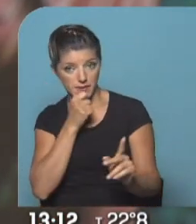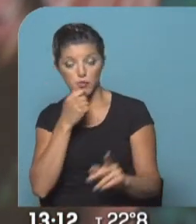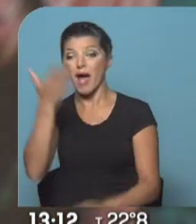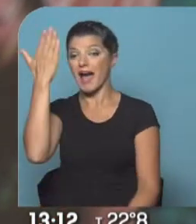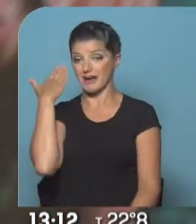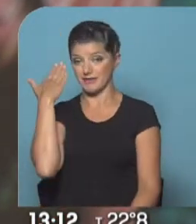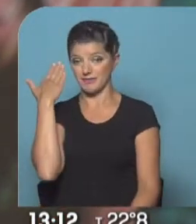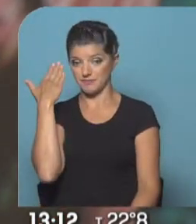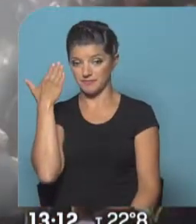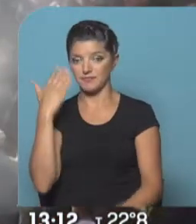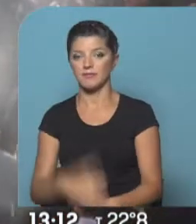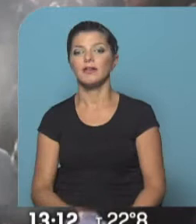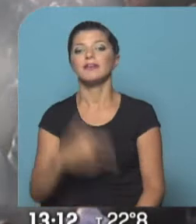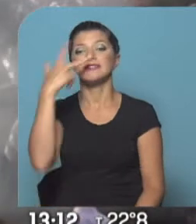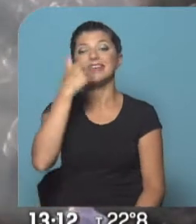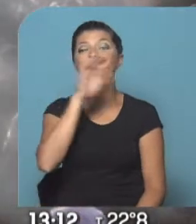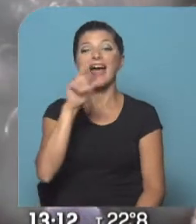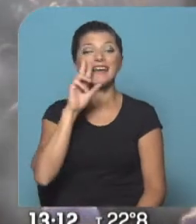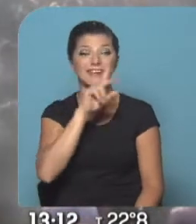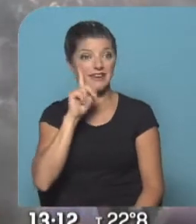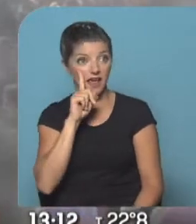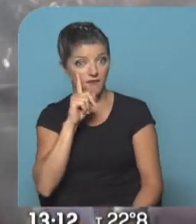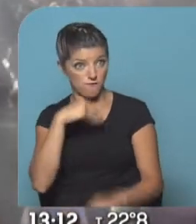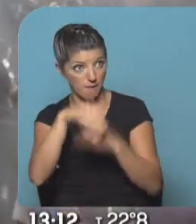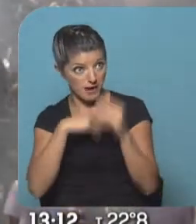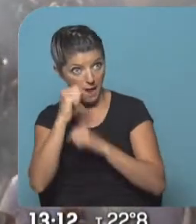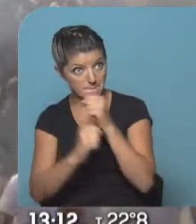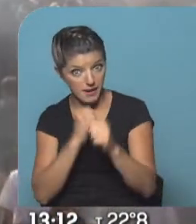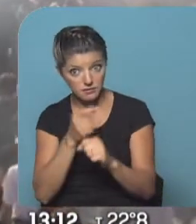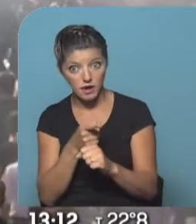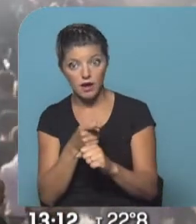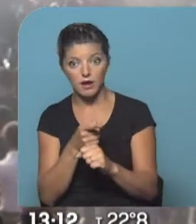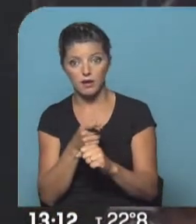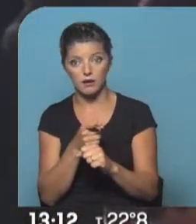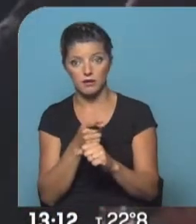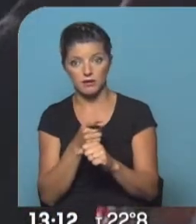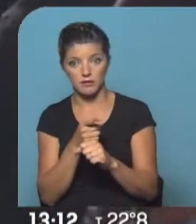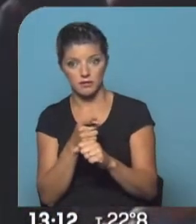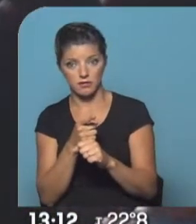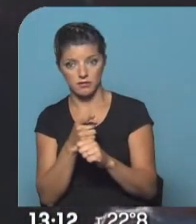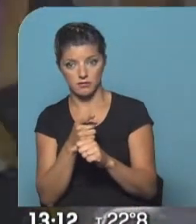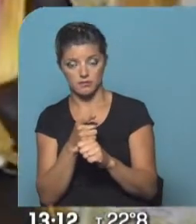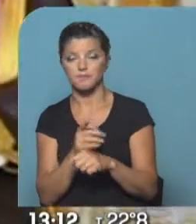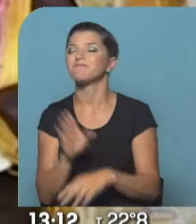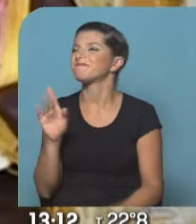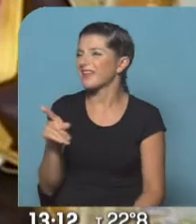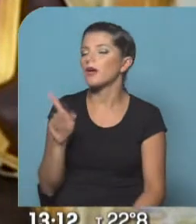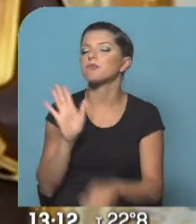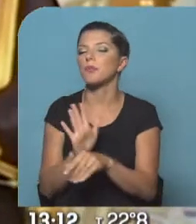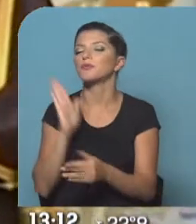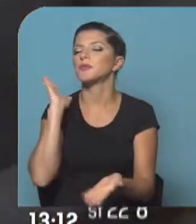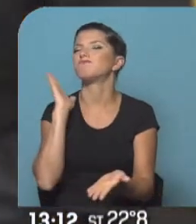Hariri, una familia empresaria de la yo creo que no le fue... Que operaba justamente es como un castigo por no haber